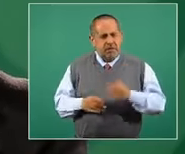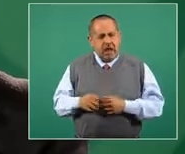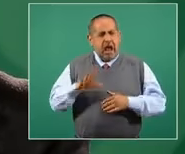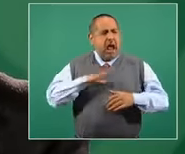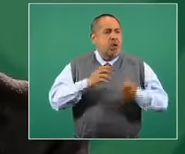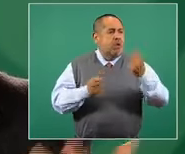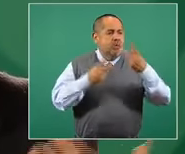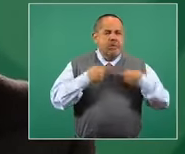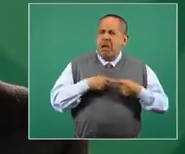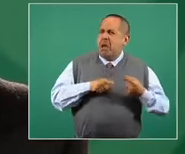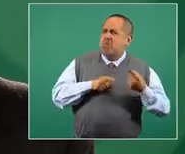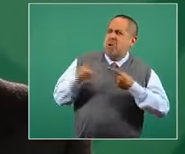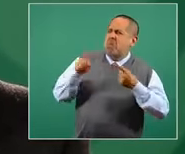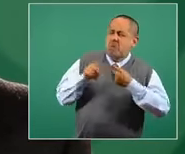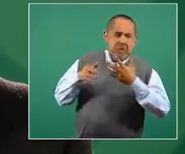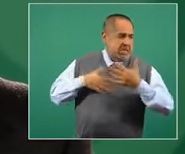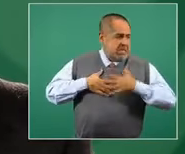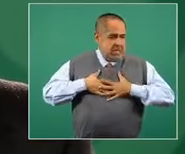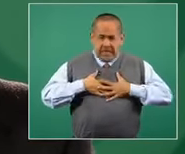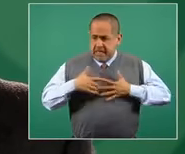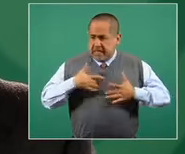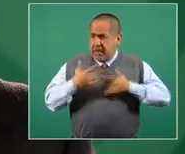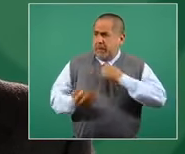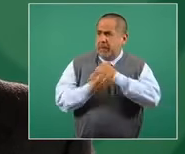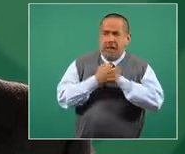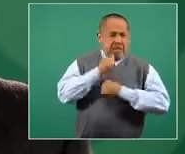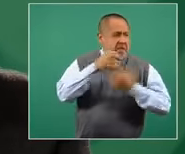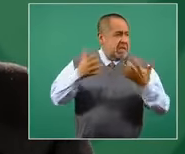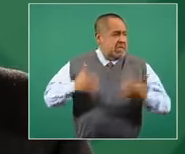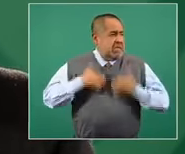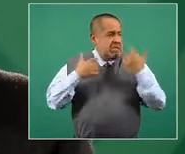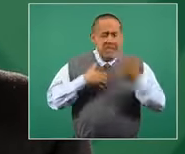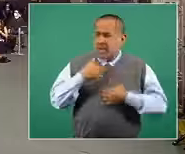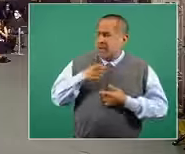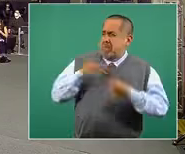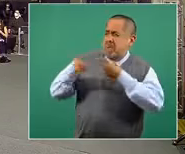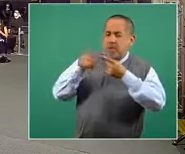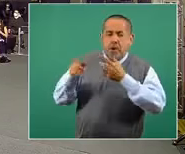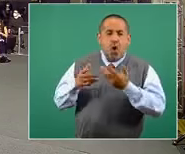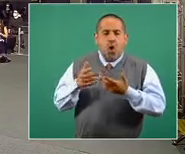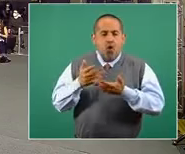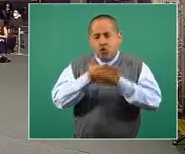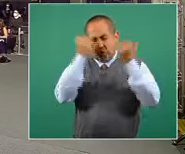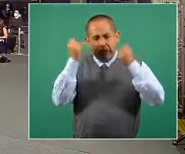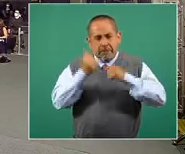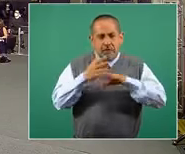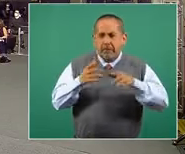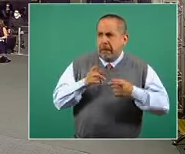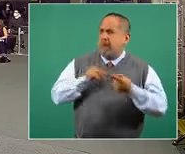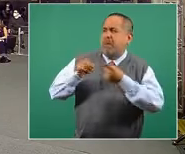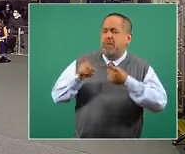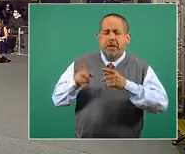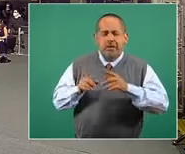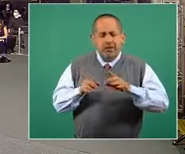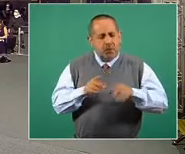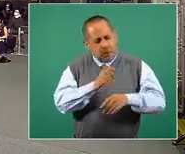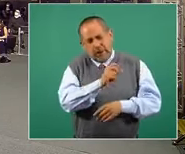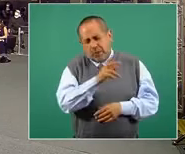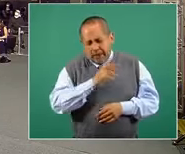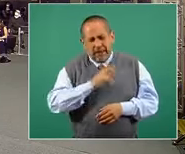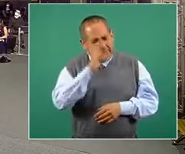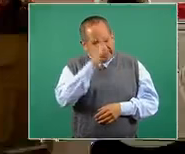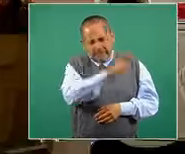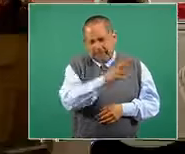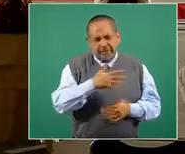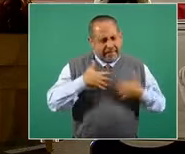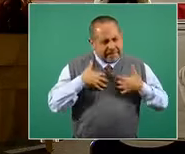que atacan al verse, al sentirse desprotegidas o les falta información. Insisto, es respetable, hay que respetar la opinión de las